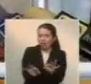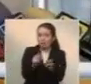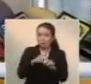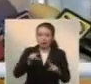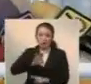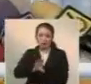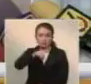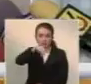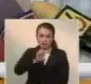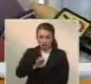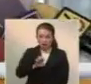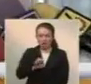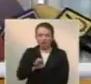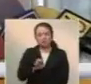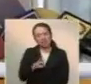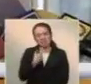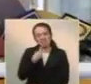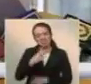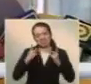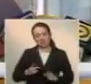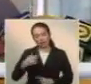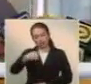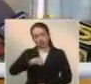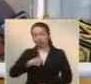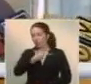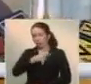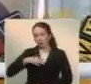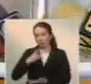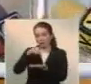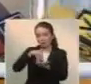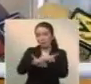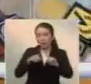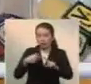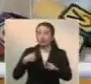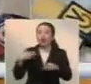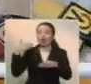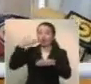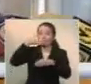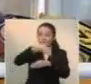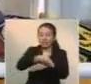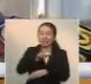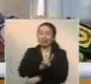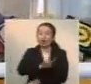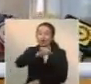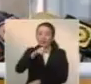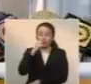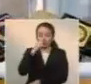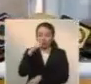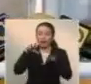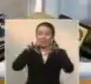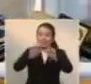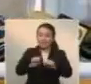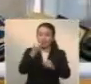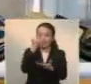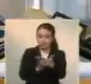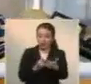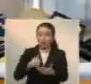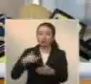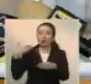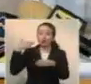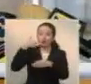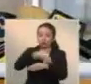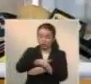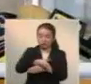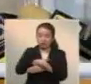logró inhabilitarme, y no obstante eso, sino que yo logré inscribirme. El día 2 de junio, Wilmer Azuaje se presentó a la